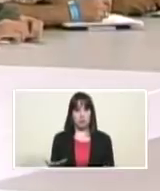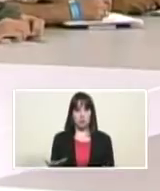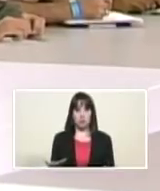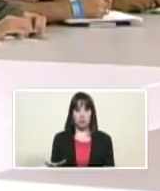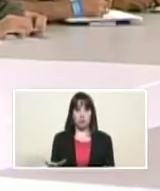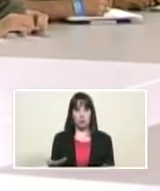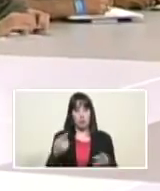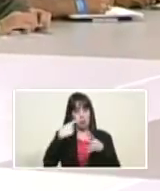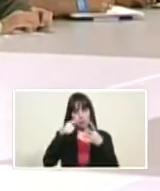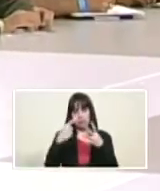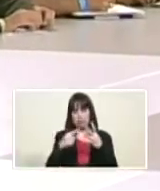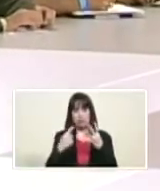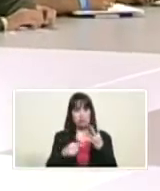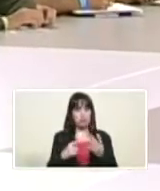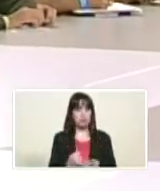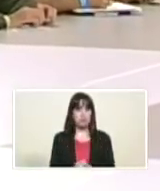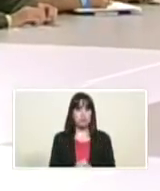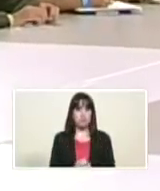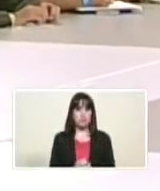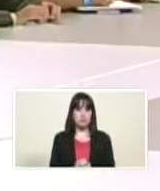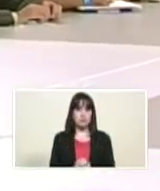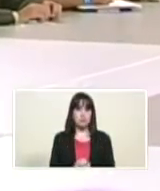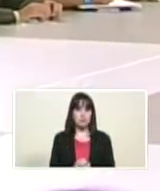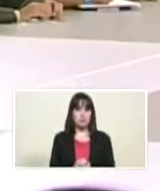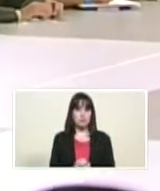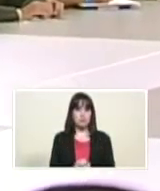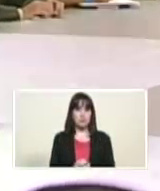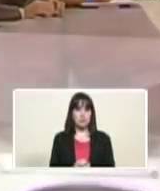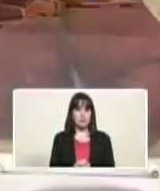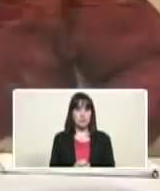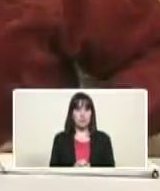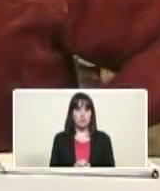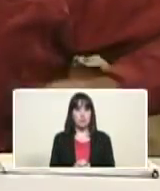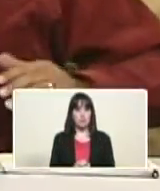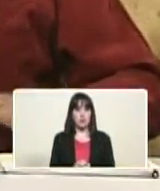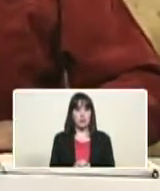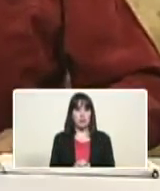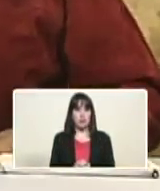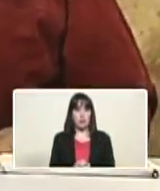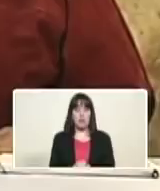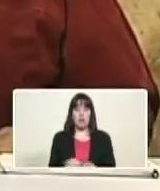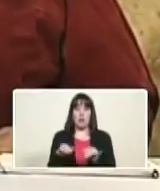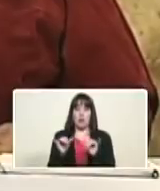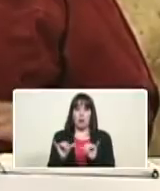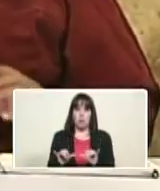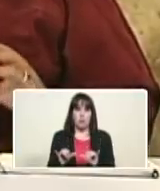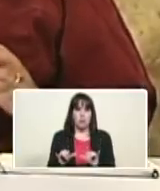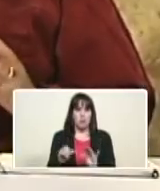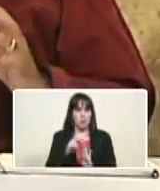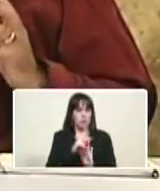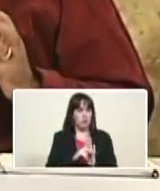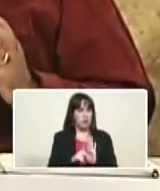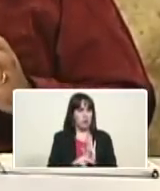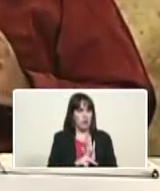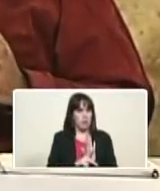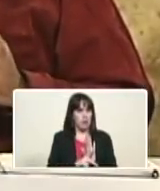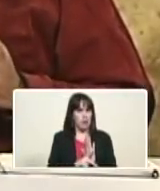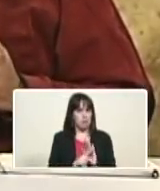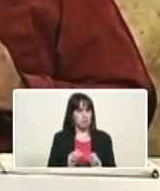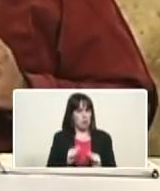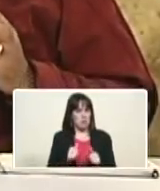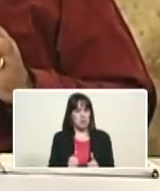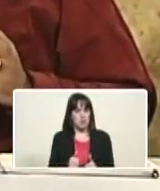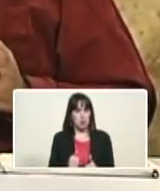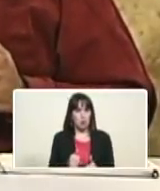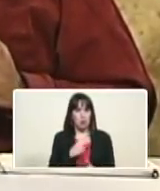etcétera. ¿Cuántas cosas, pues? Etcétera es largo, etcétera, etcétera. Este programa de recuperación económica ha nacido de la experiencia de estos